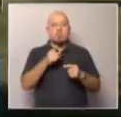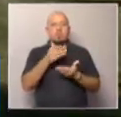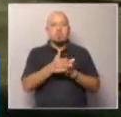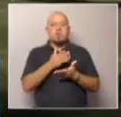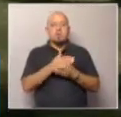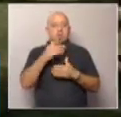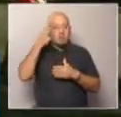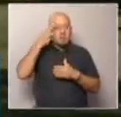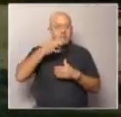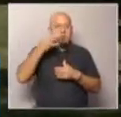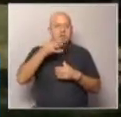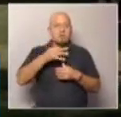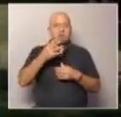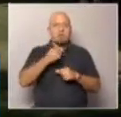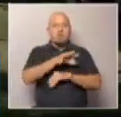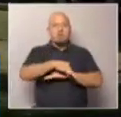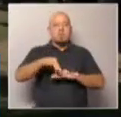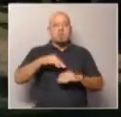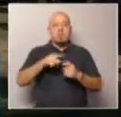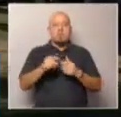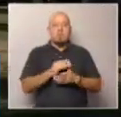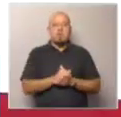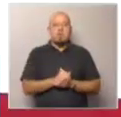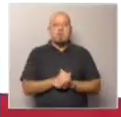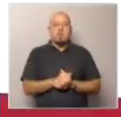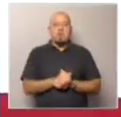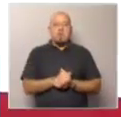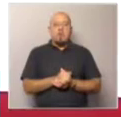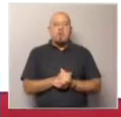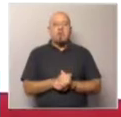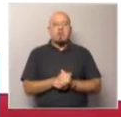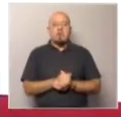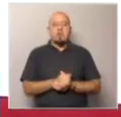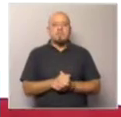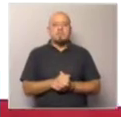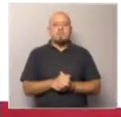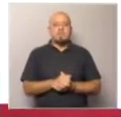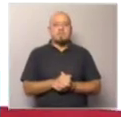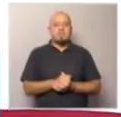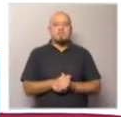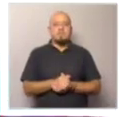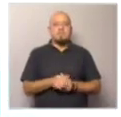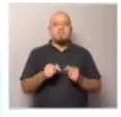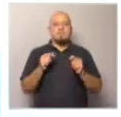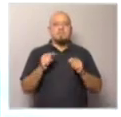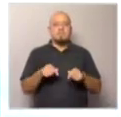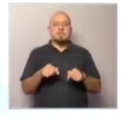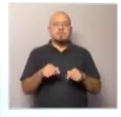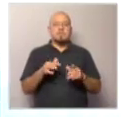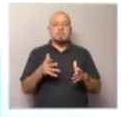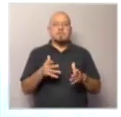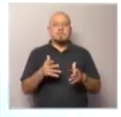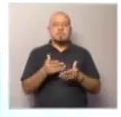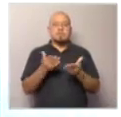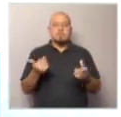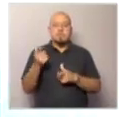de expertos de la Facultad de Arquitectura, Diseño y Urbanismo. Y acá, como decían ahí recién, se dio como algo un poco fantástico, que es